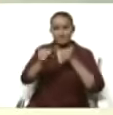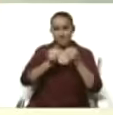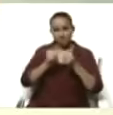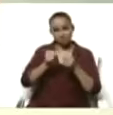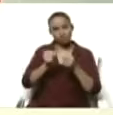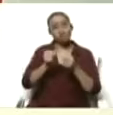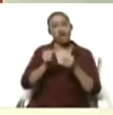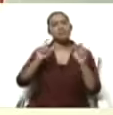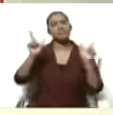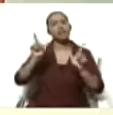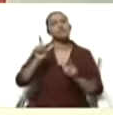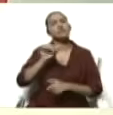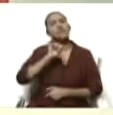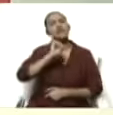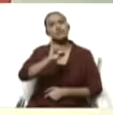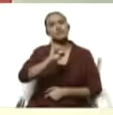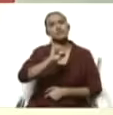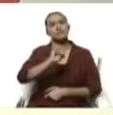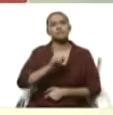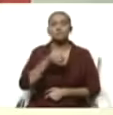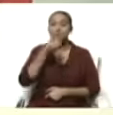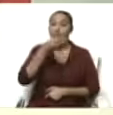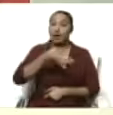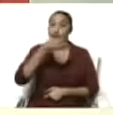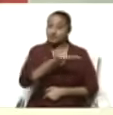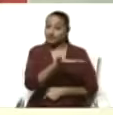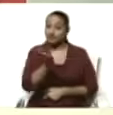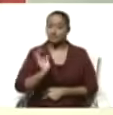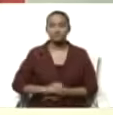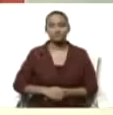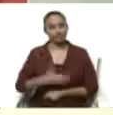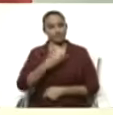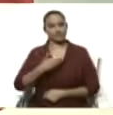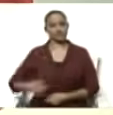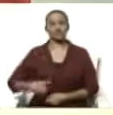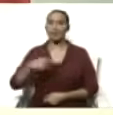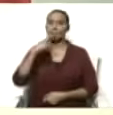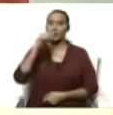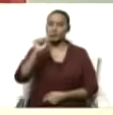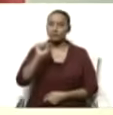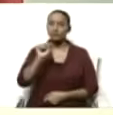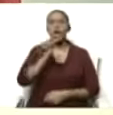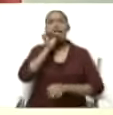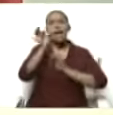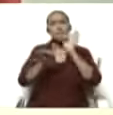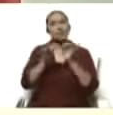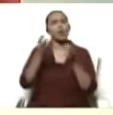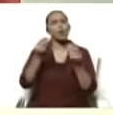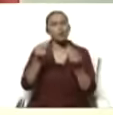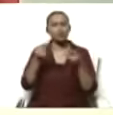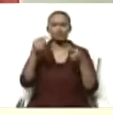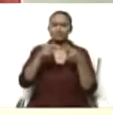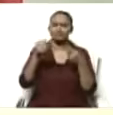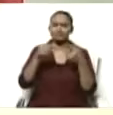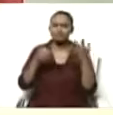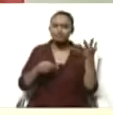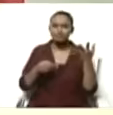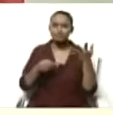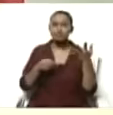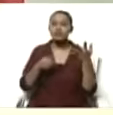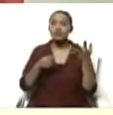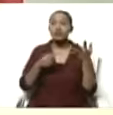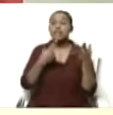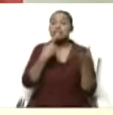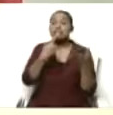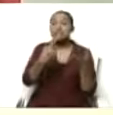I Buenas tardes a todos los miembros del partido Buenas tardes el presidente Nicolás Maduro en reiteradas oportunidades ha denunciado que un sector de